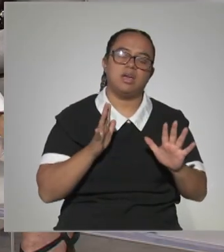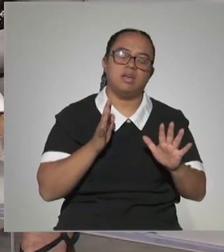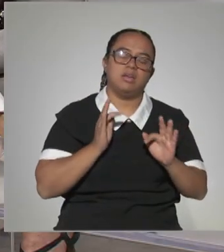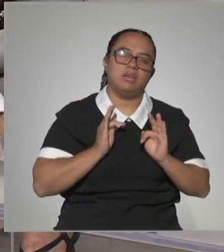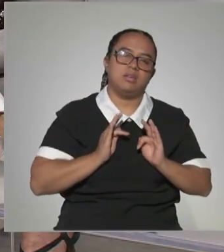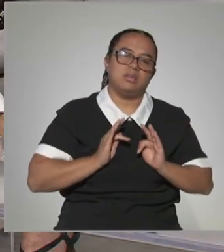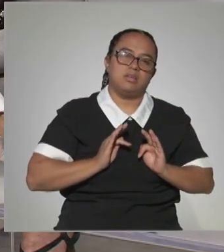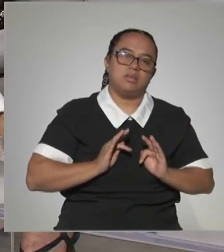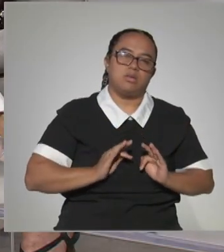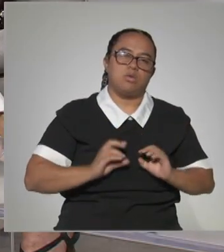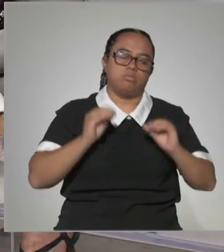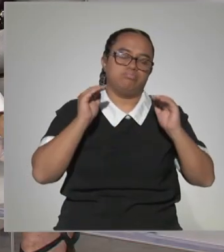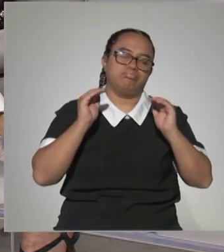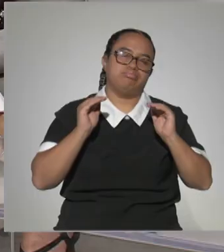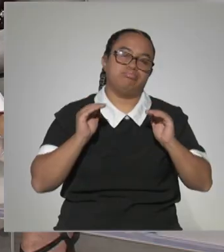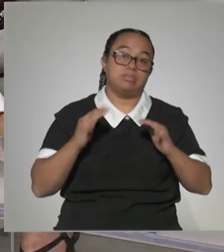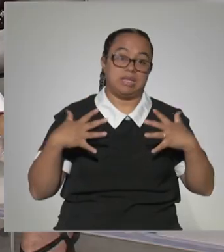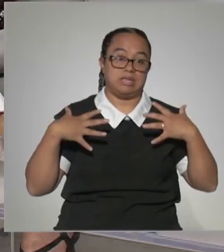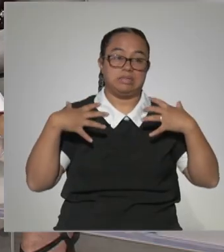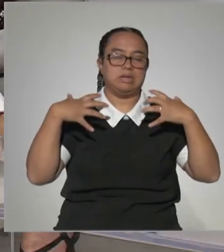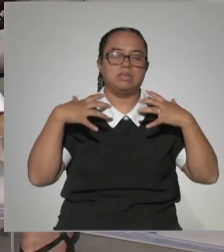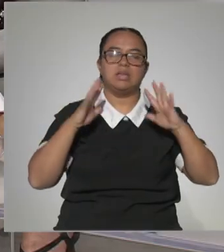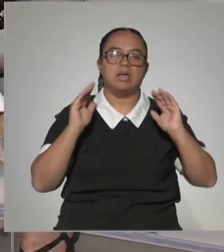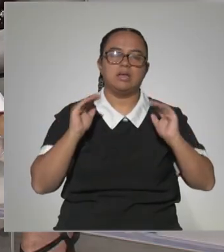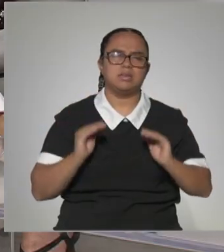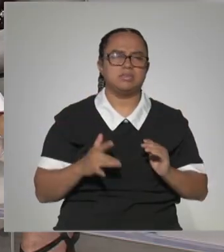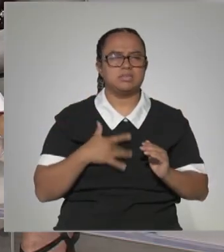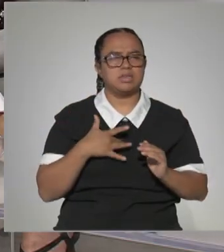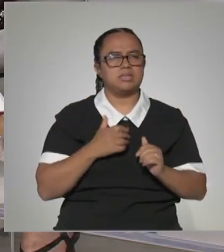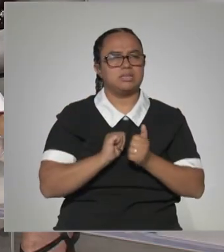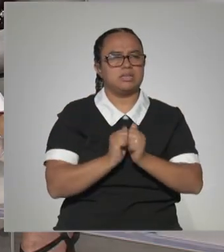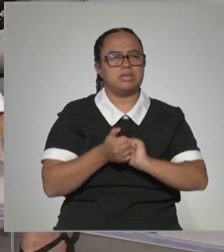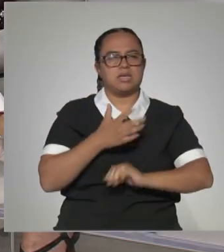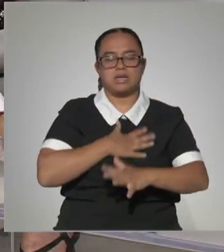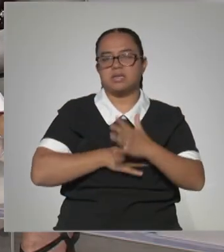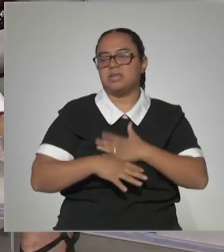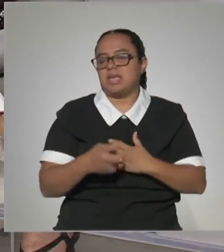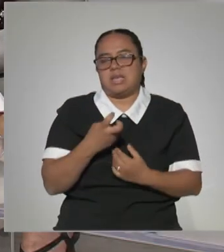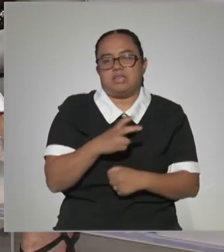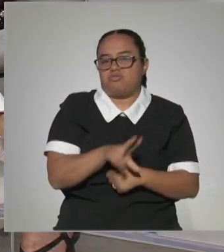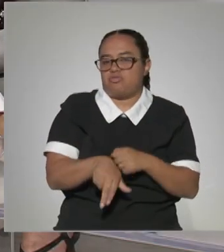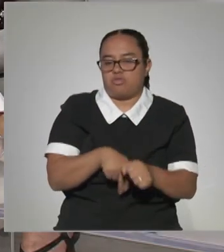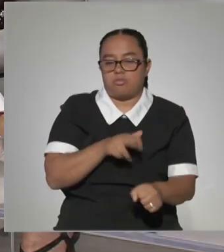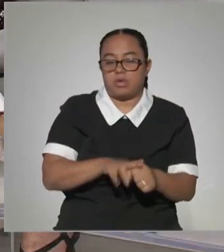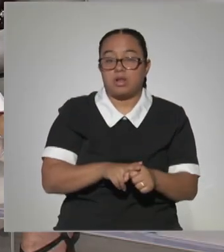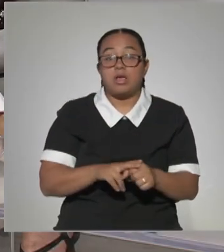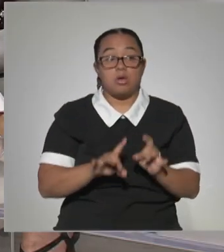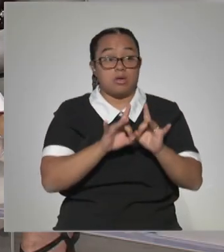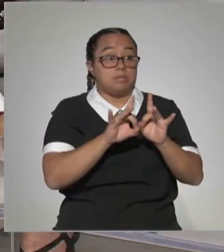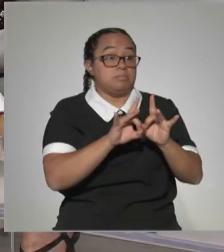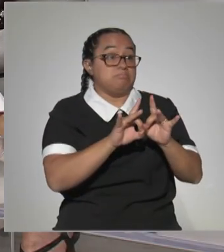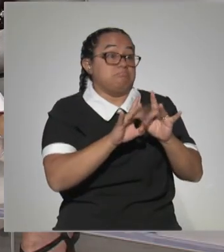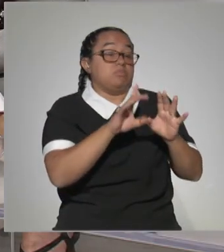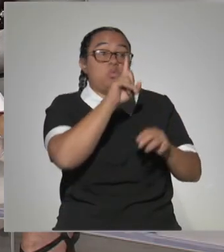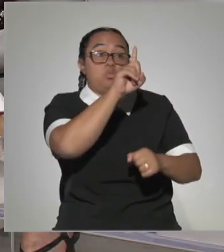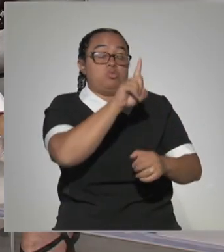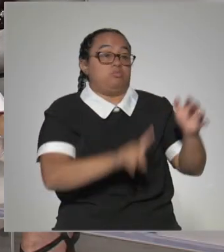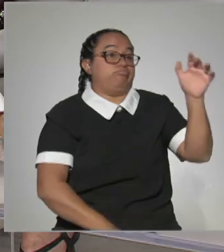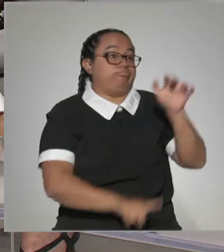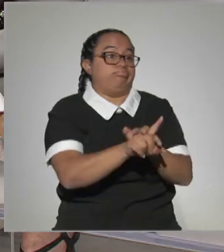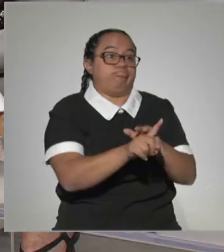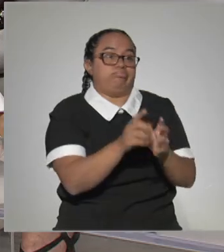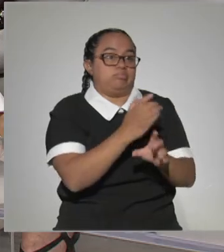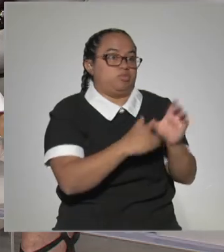disminuyendo como nuestra capacidad de tensión, nos sentimos cansados, que es lo habitual, ¿no? Claro. Llega un evento estresante, ¿no?